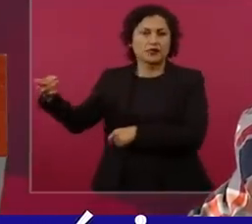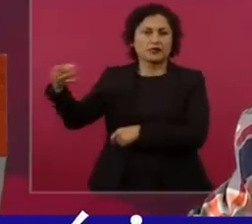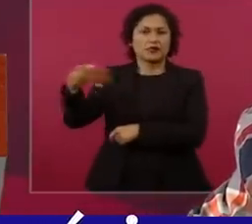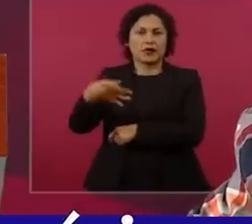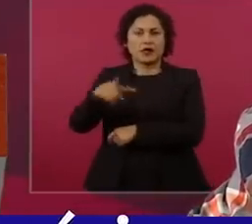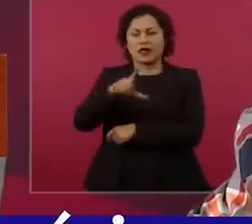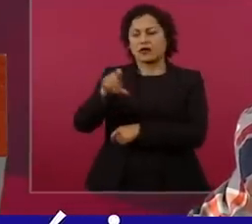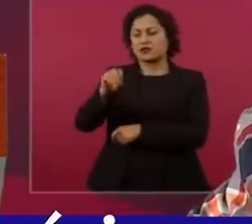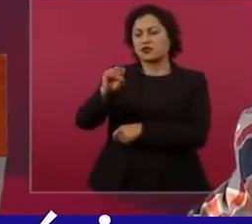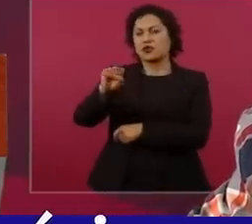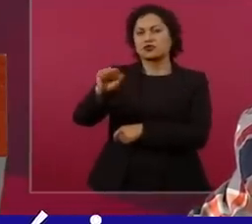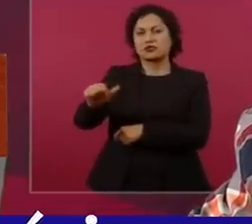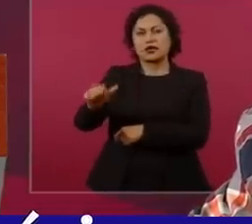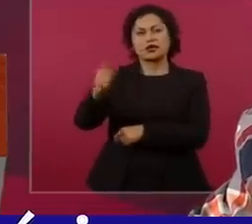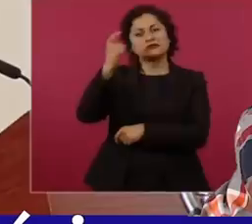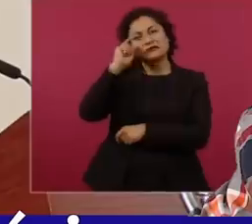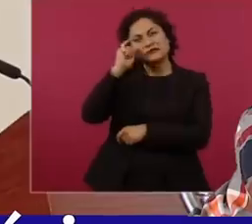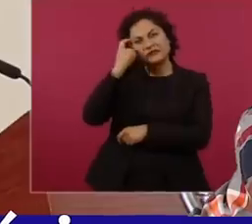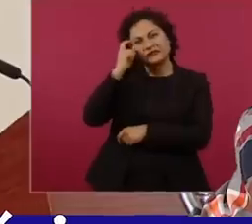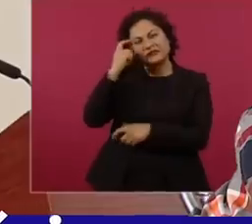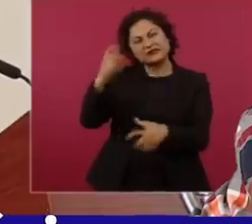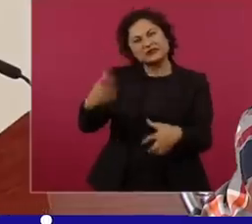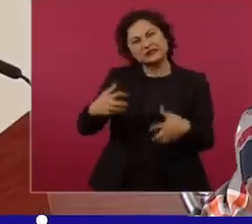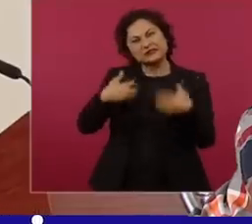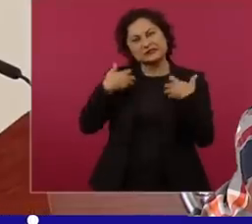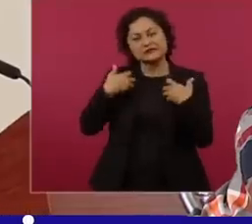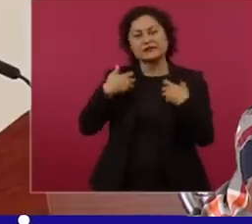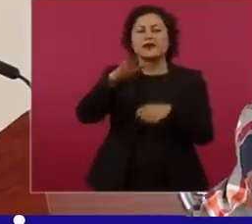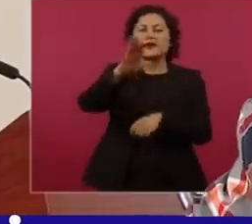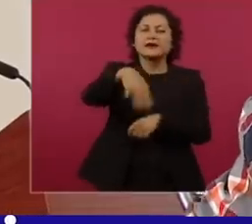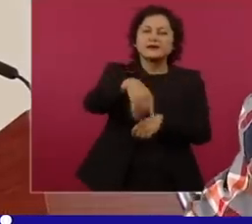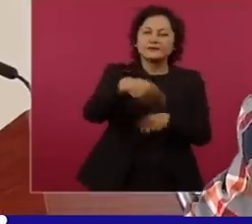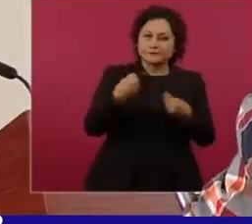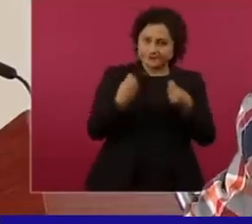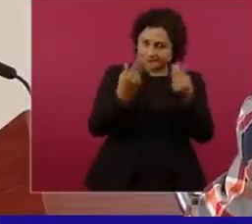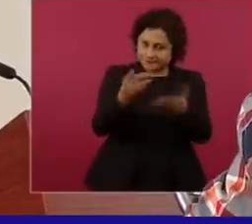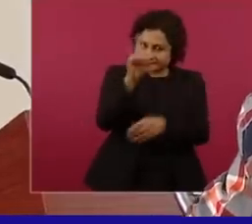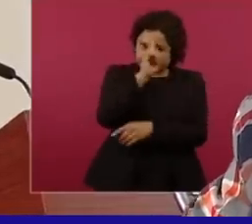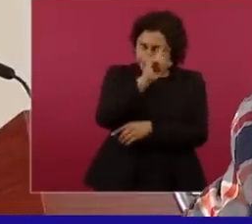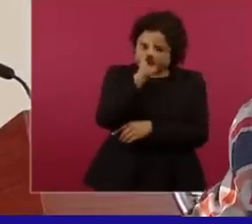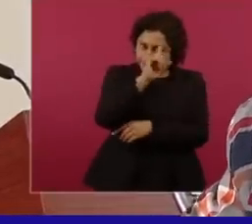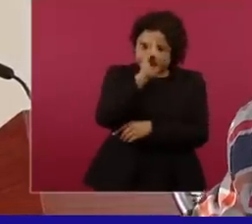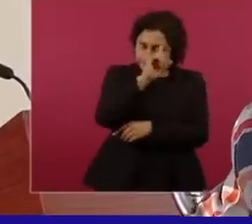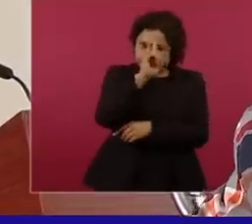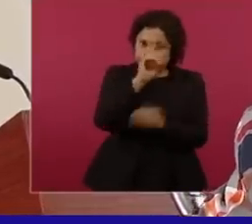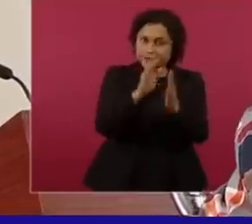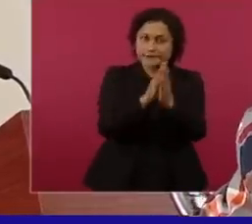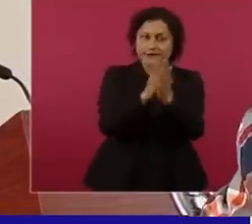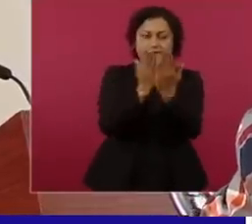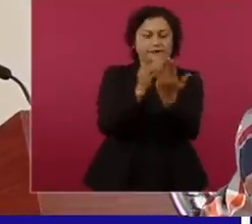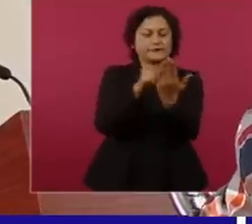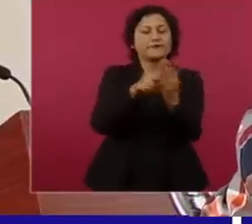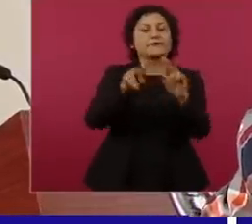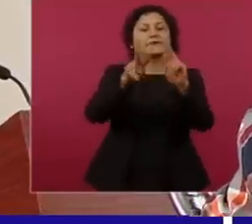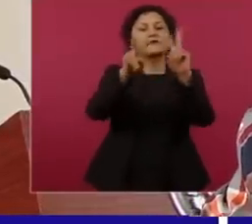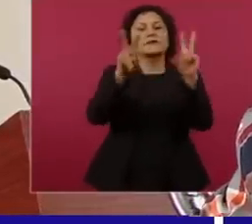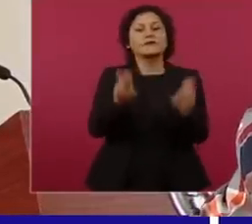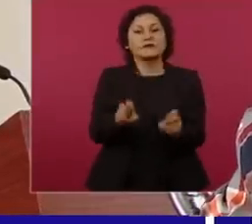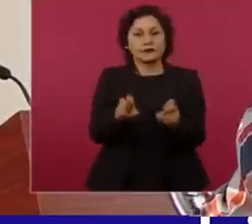Vargas Llosa se enoja, lean un libro que se llama Como pez en el agua,